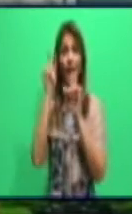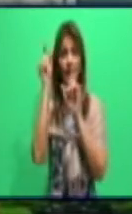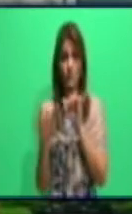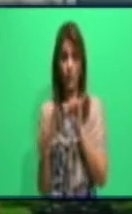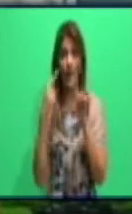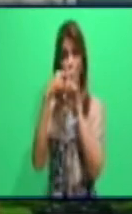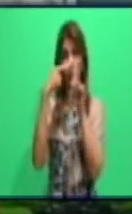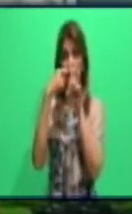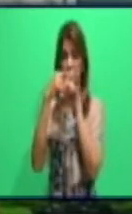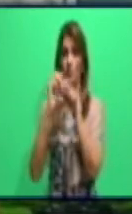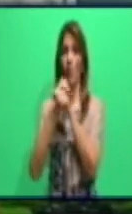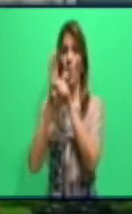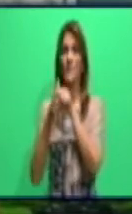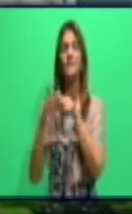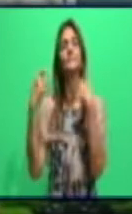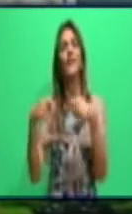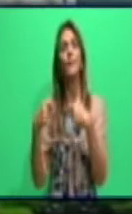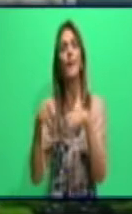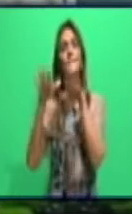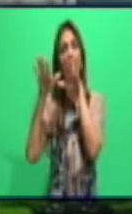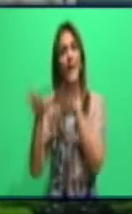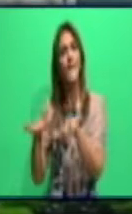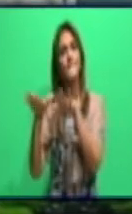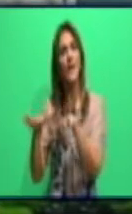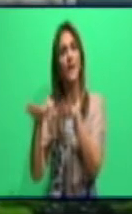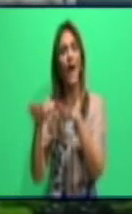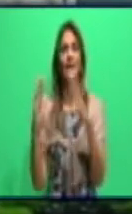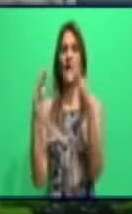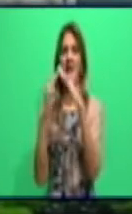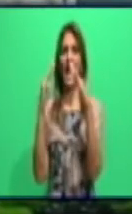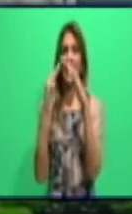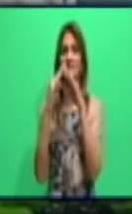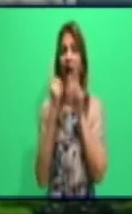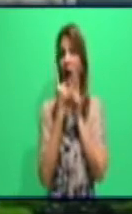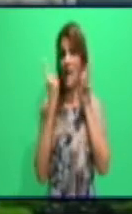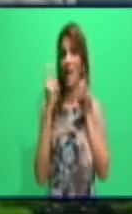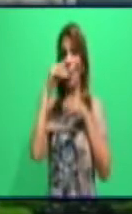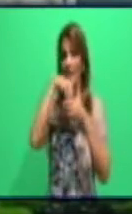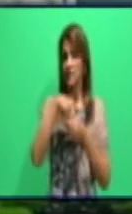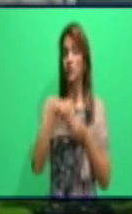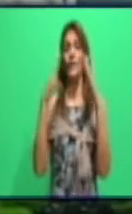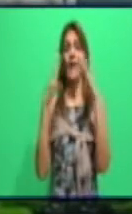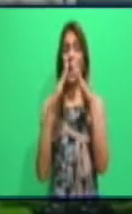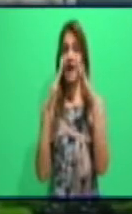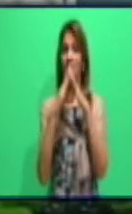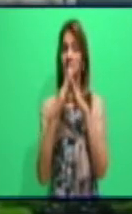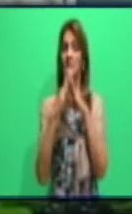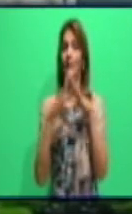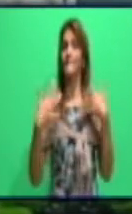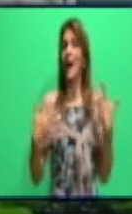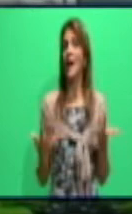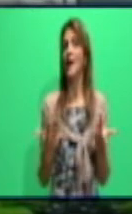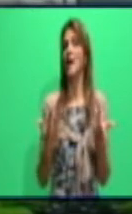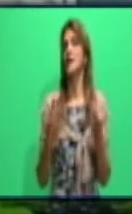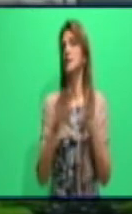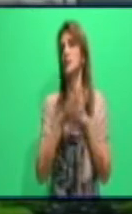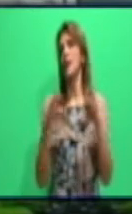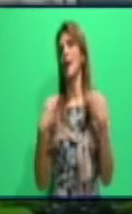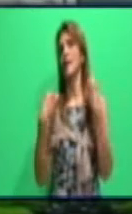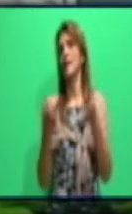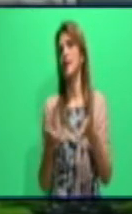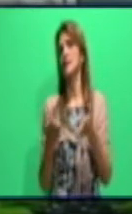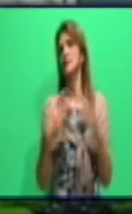debe esperar en su hogar a través de un aislamiento para que se le dé el alta epidemiológica, que debe estar entre los